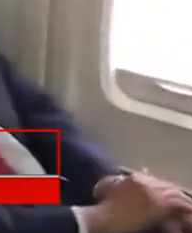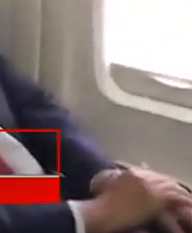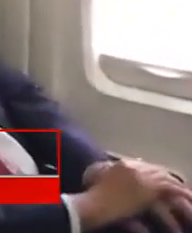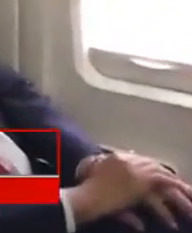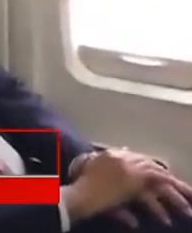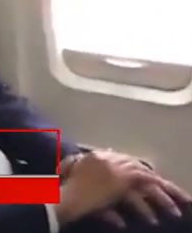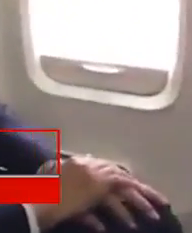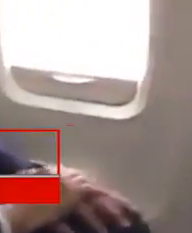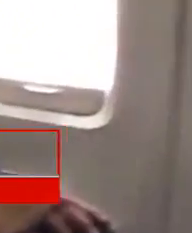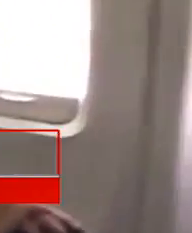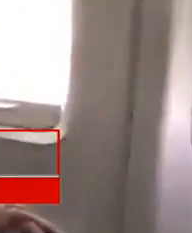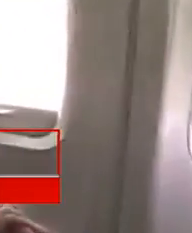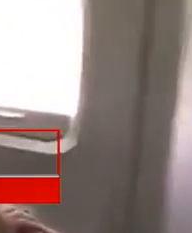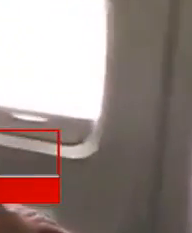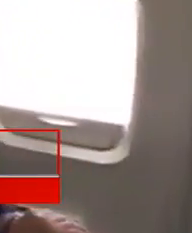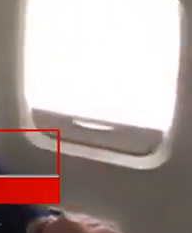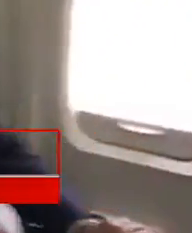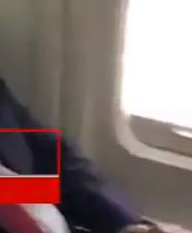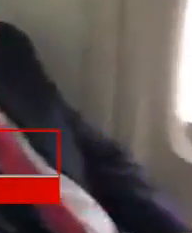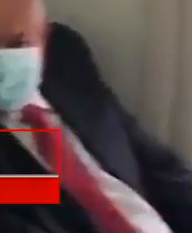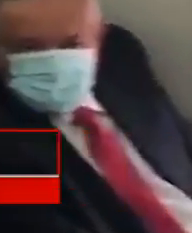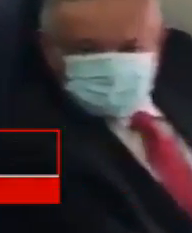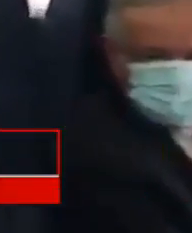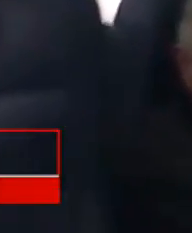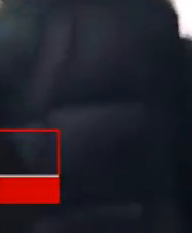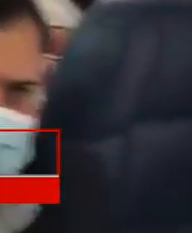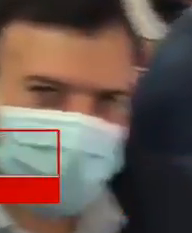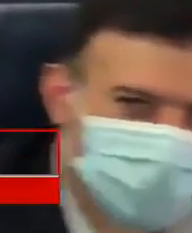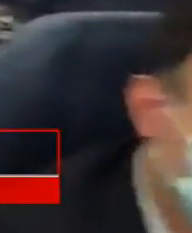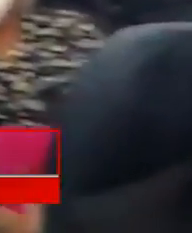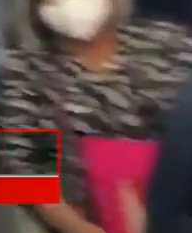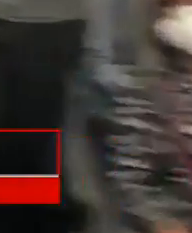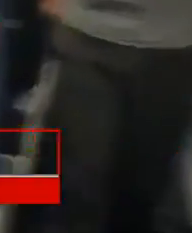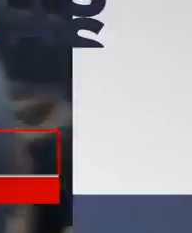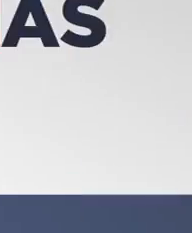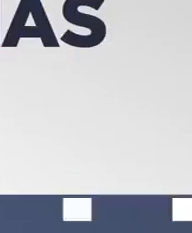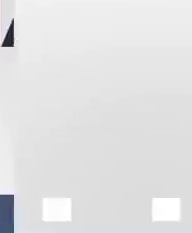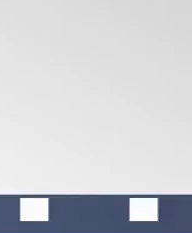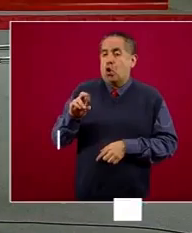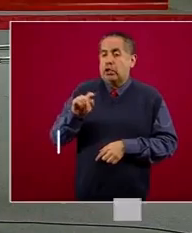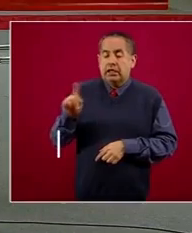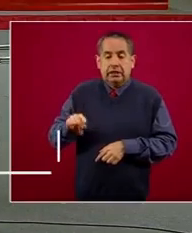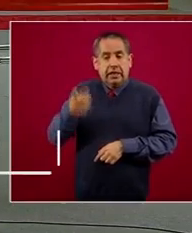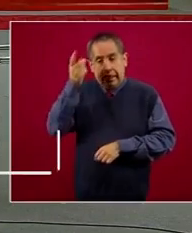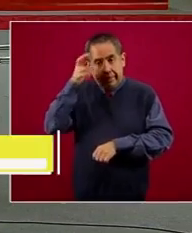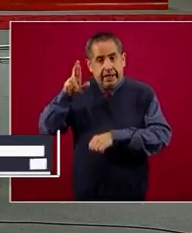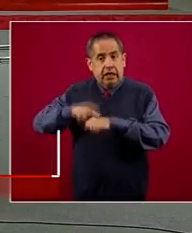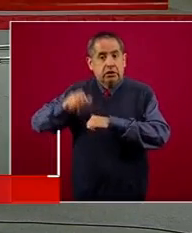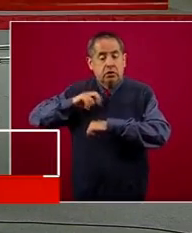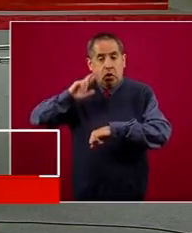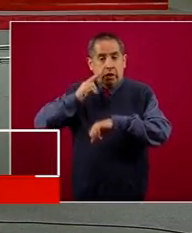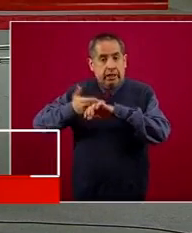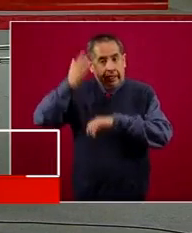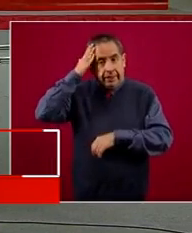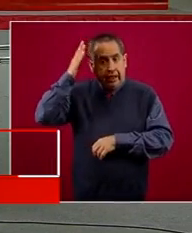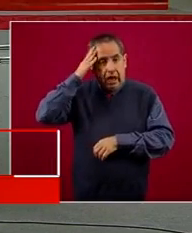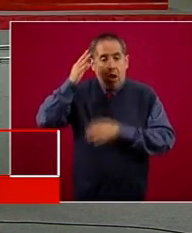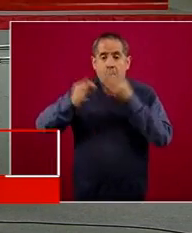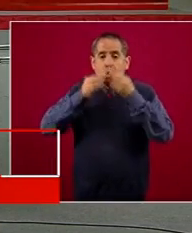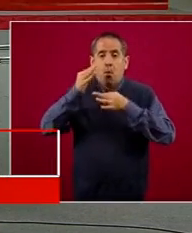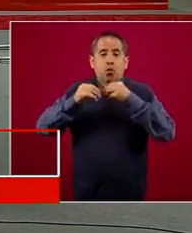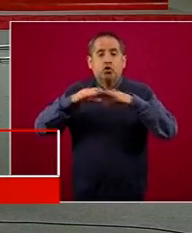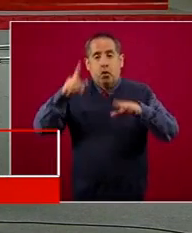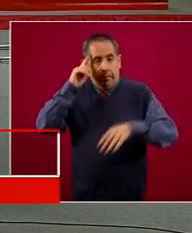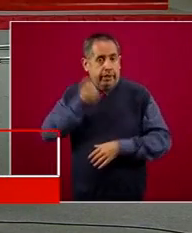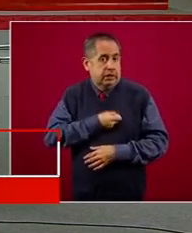Mundial del Comercio y la cooperación entre los dos países para atender la pandemia del COVID-19. México continúa en el top 10 de los países con